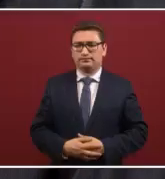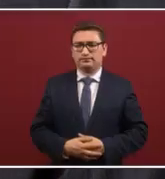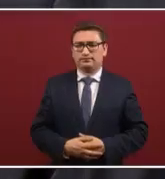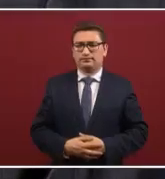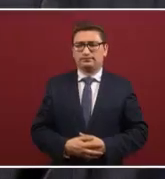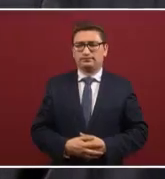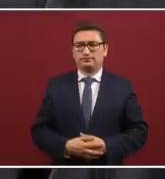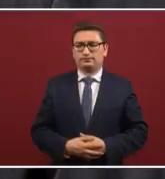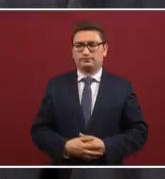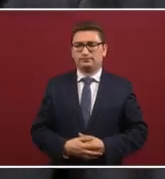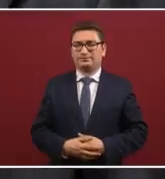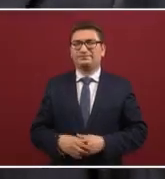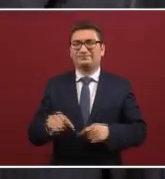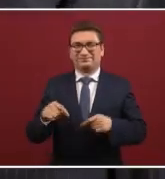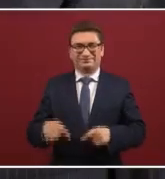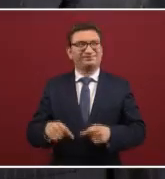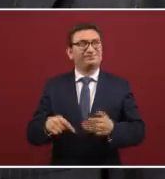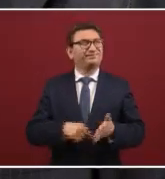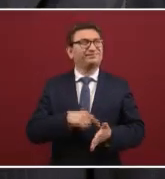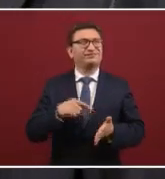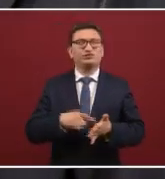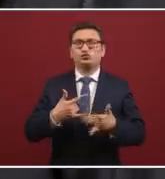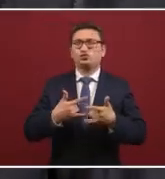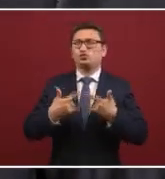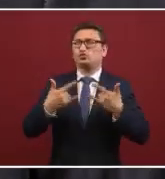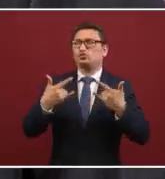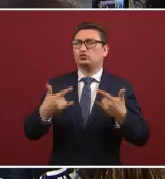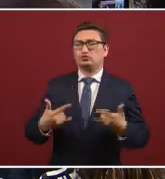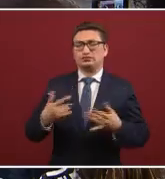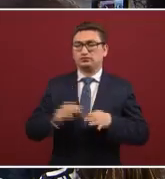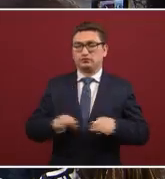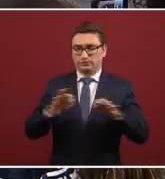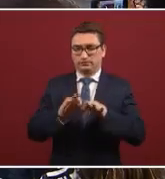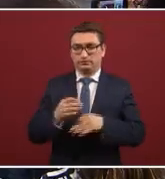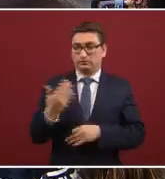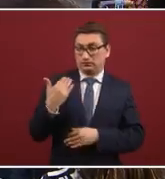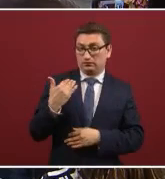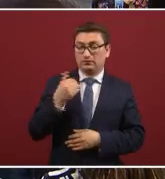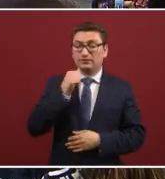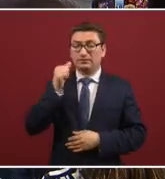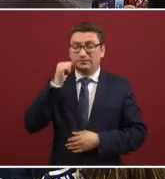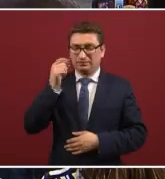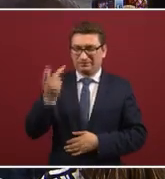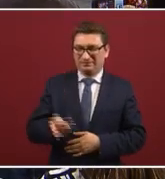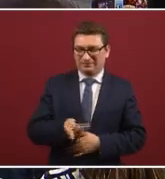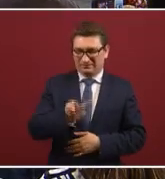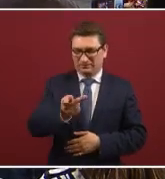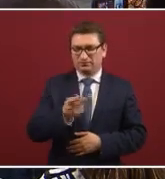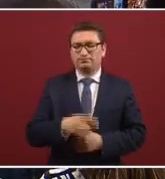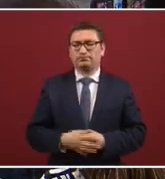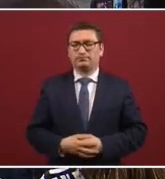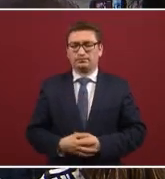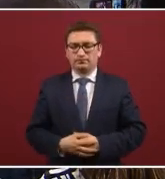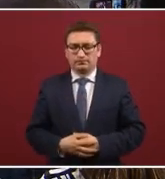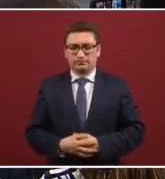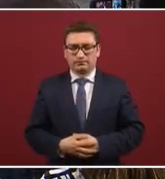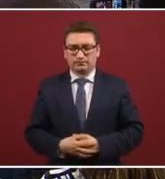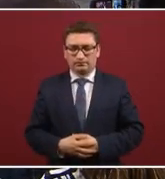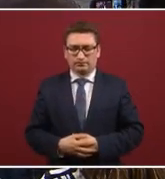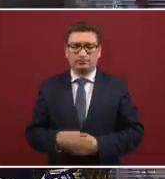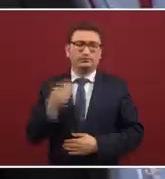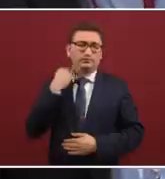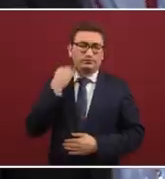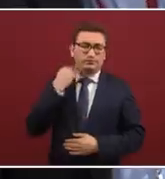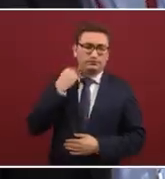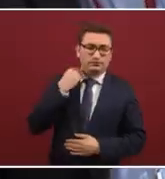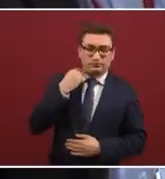este sitio histórico importantísimo. Sobre la pregunta que quedó ayer pendiente, presidente, el abogado de Emilio Lozoya,